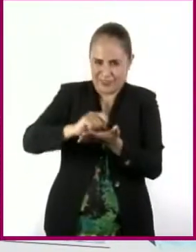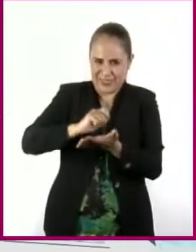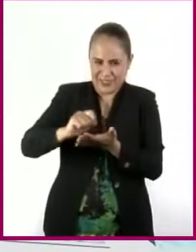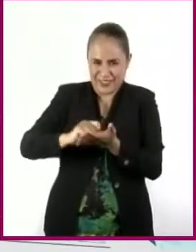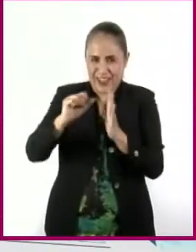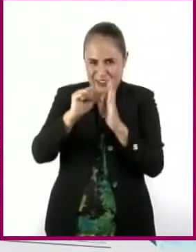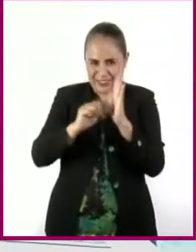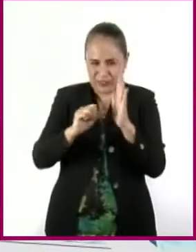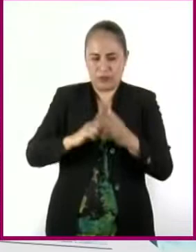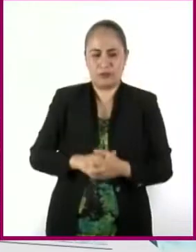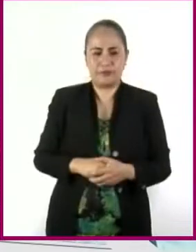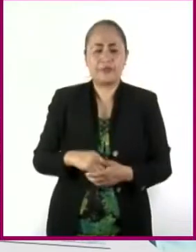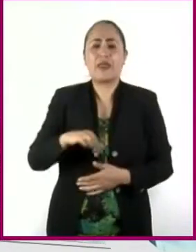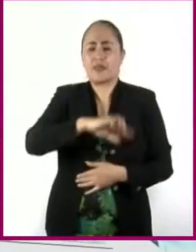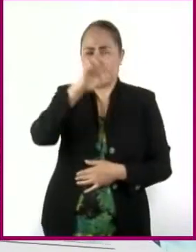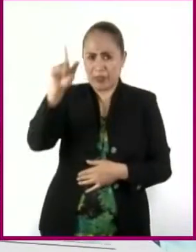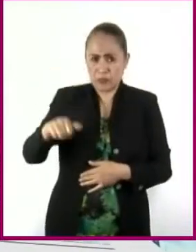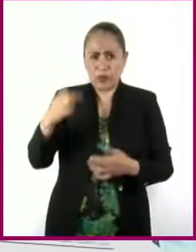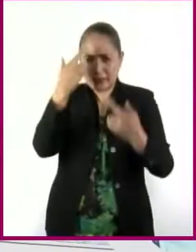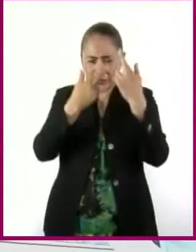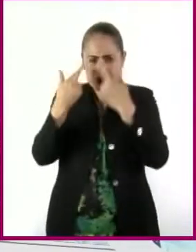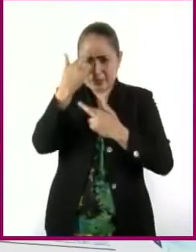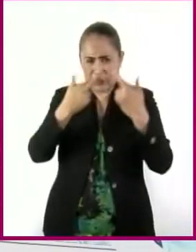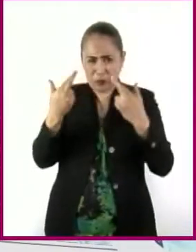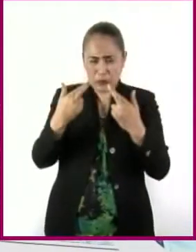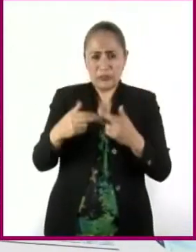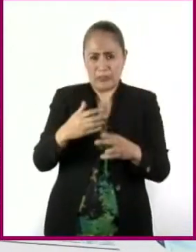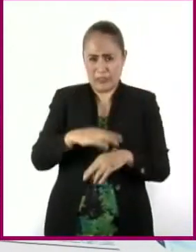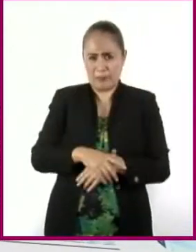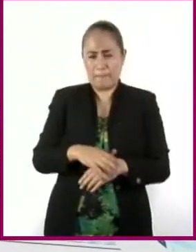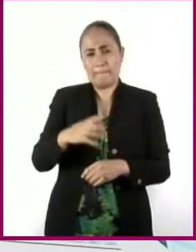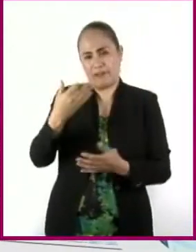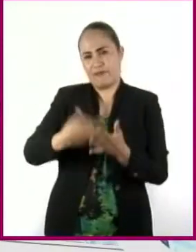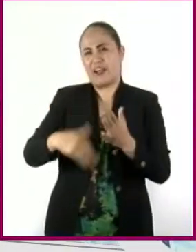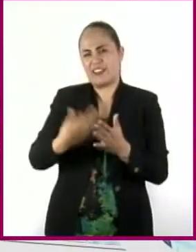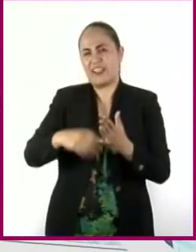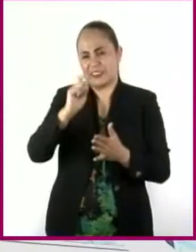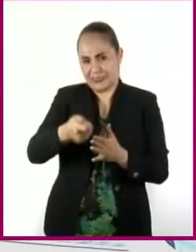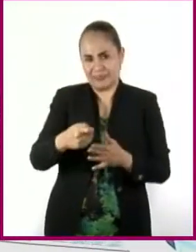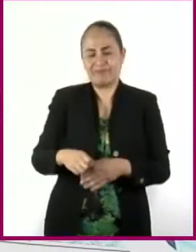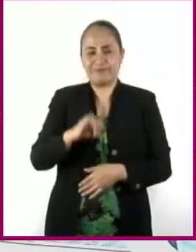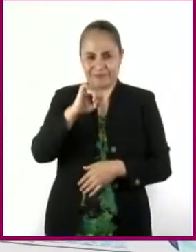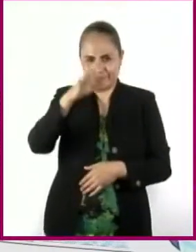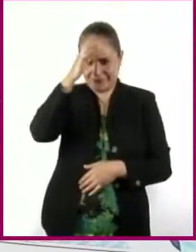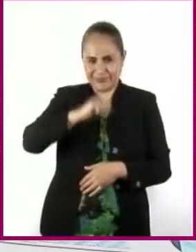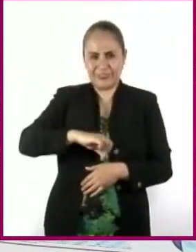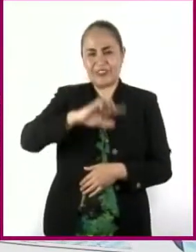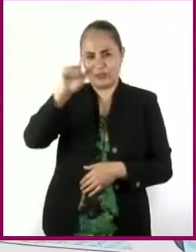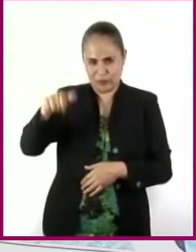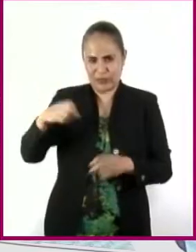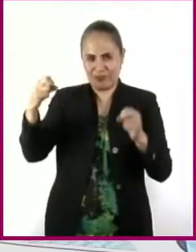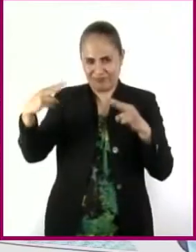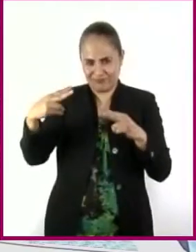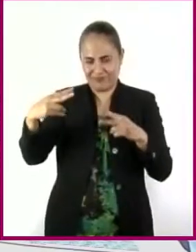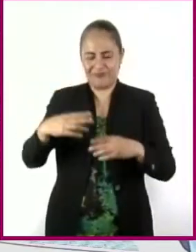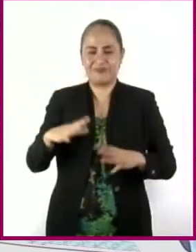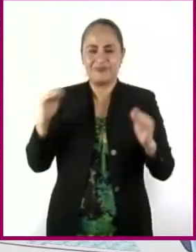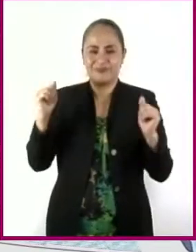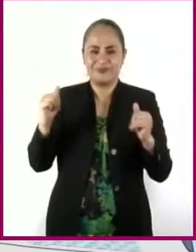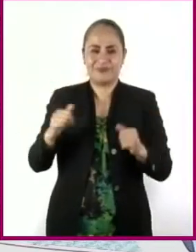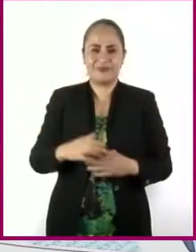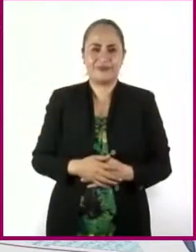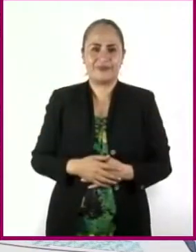si más tarde revisamos lo que tenemos para saber qué nos hace falta? Perfecto. Nos vemos al rato, compañero. Sí, nos vemos. Bye, bye. Adiós.